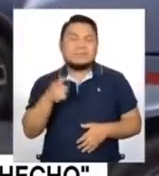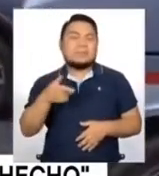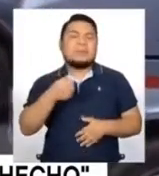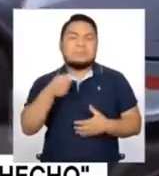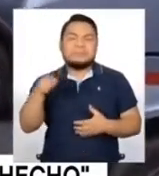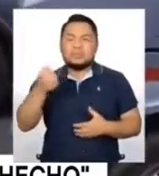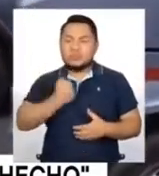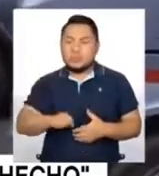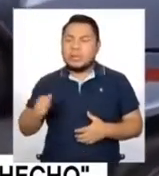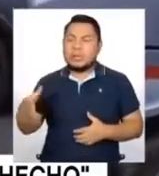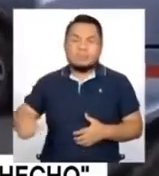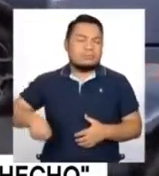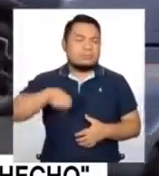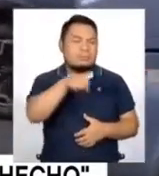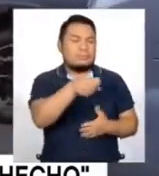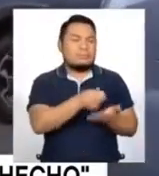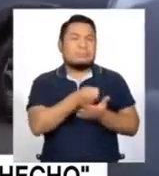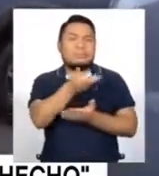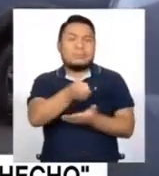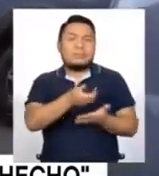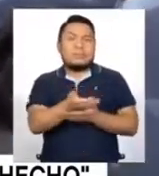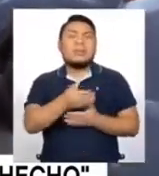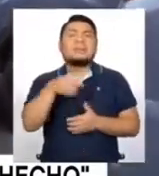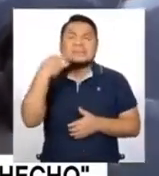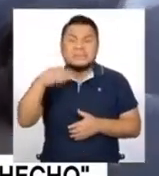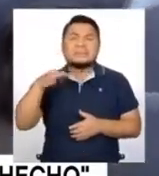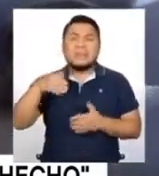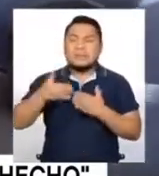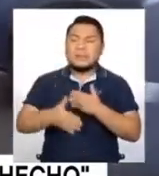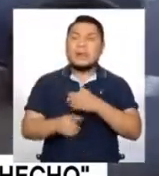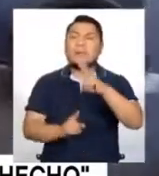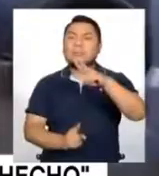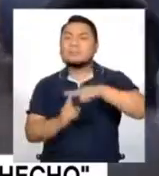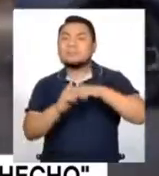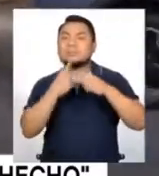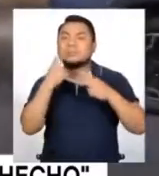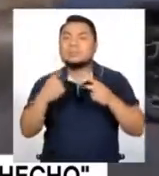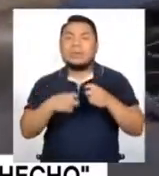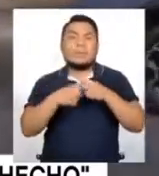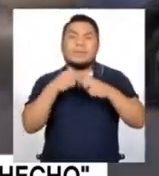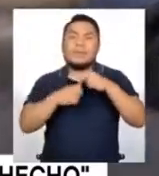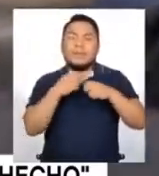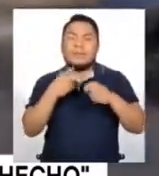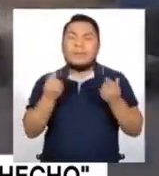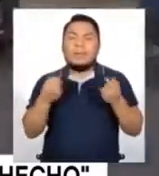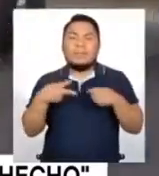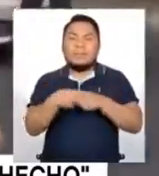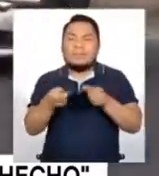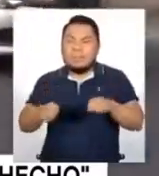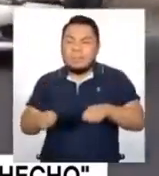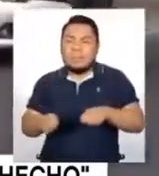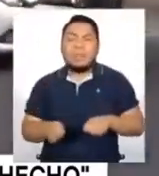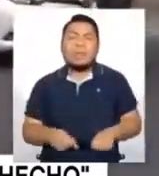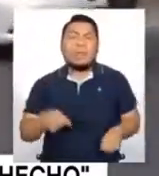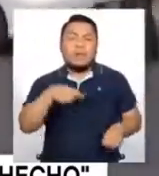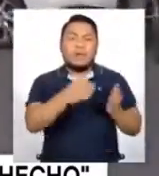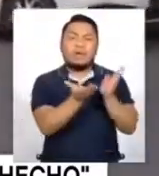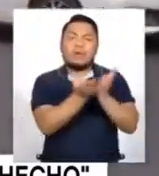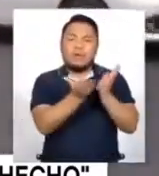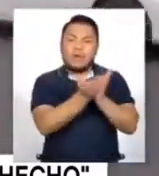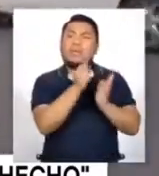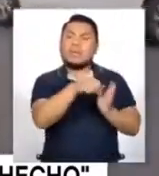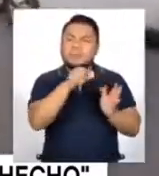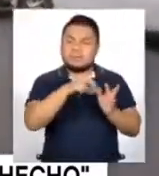trabajo, sea por enfermedad grave, por lo que fuese, se acercan al colegio normalmente a conversar y los colegios tienen la posibilidad de colaborar y de